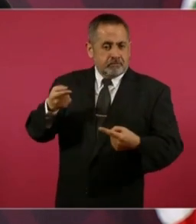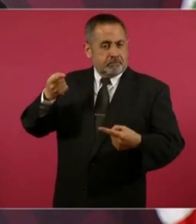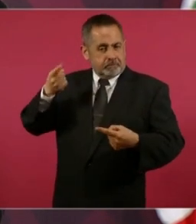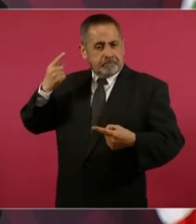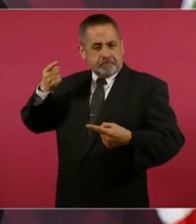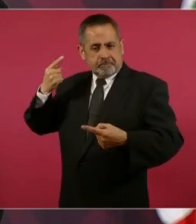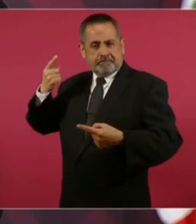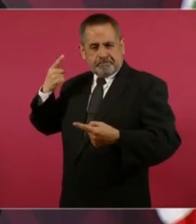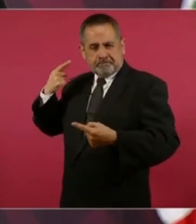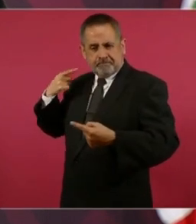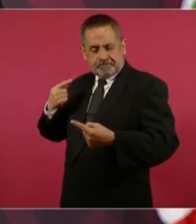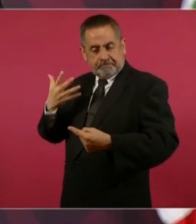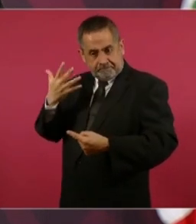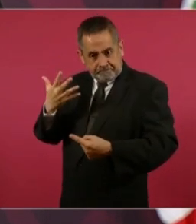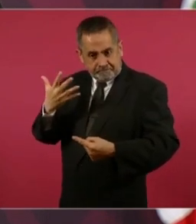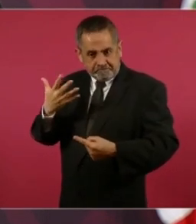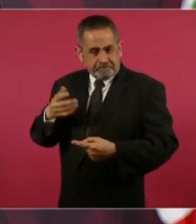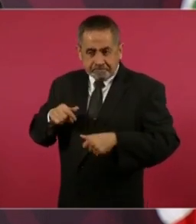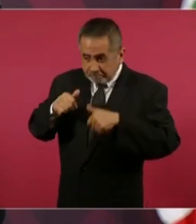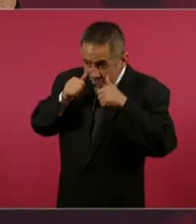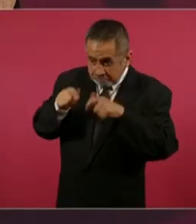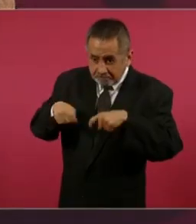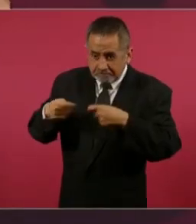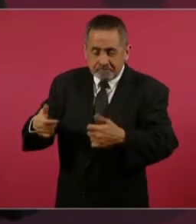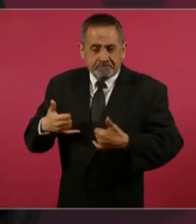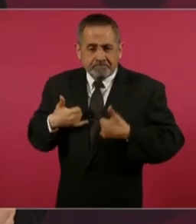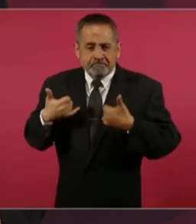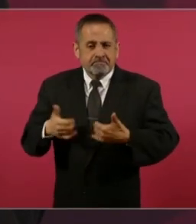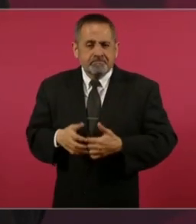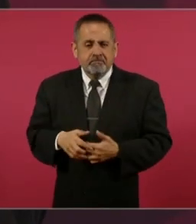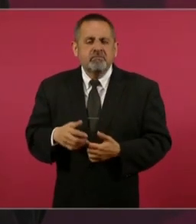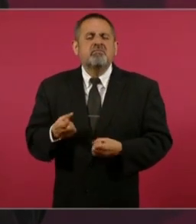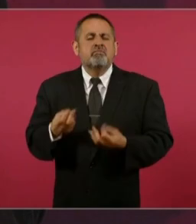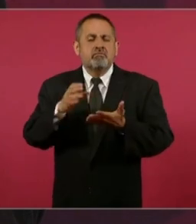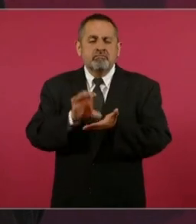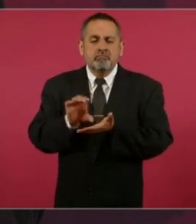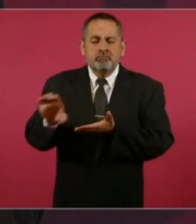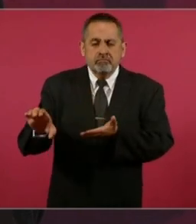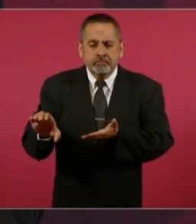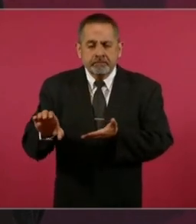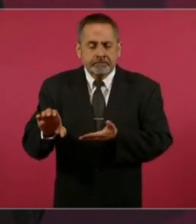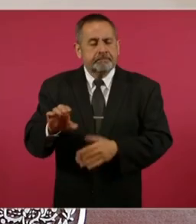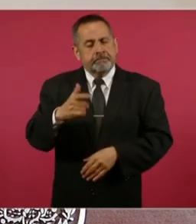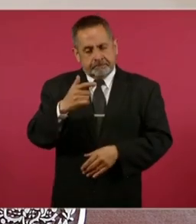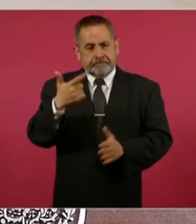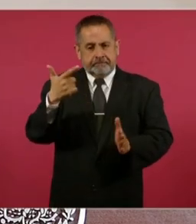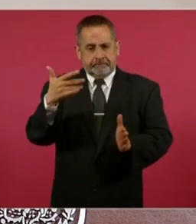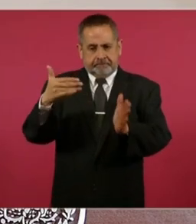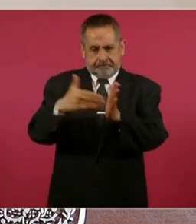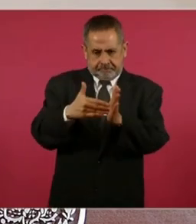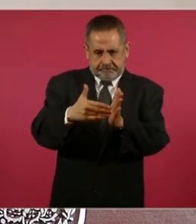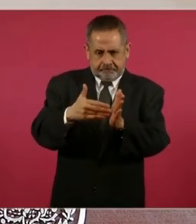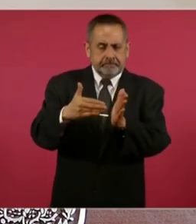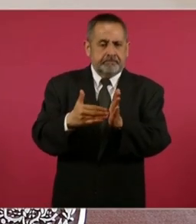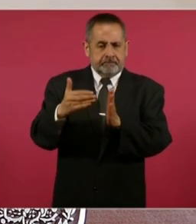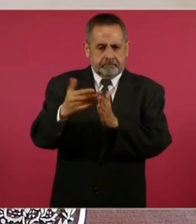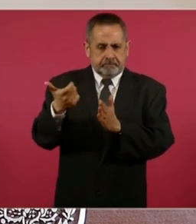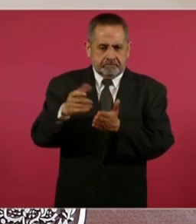neoliberal les dedicaron a los jóvenes 7000 millones de